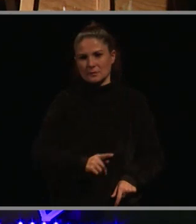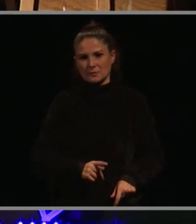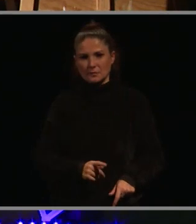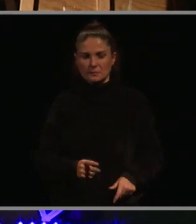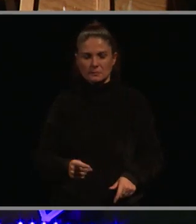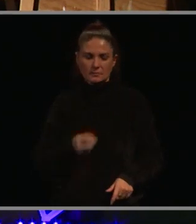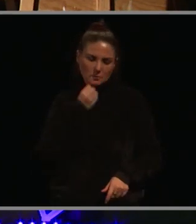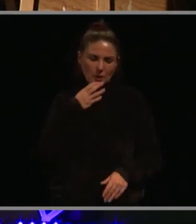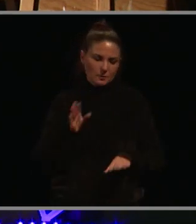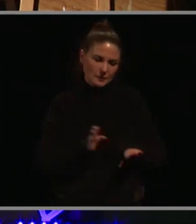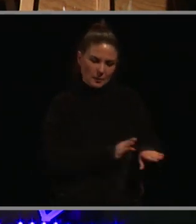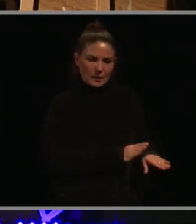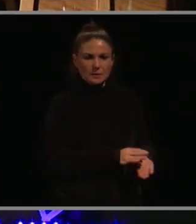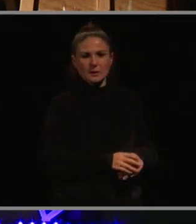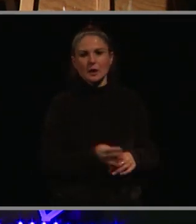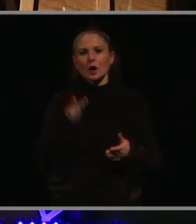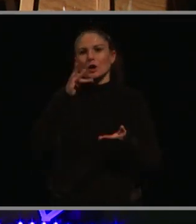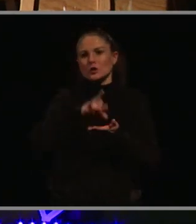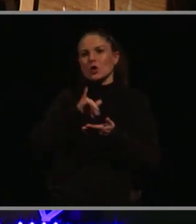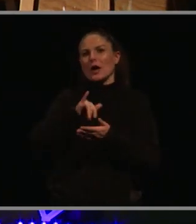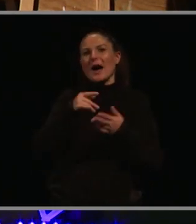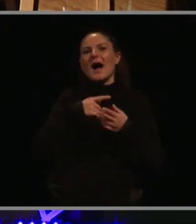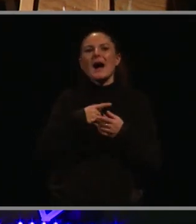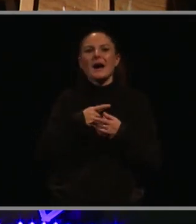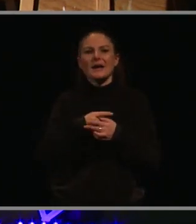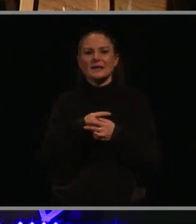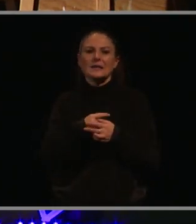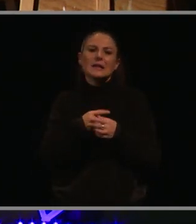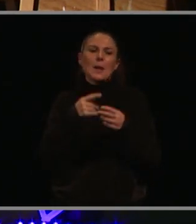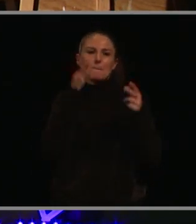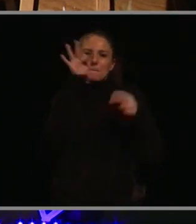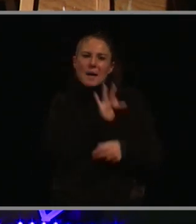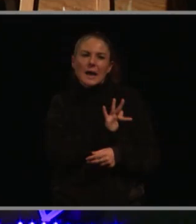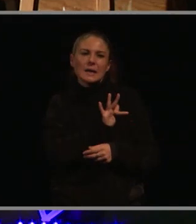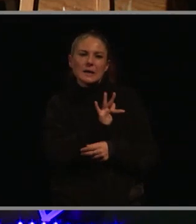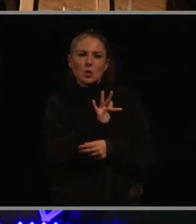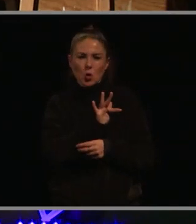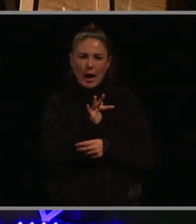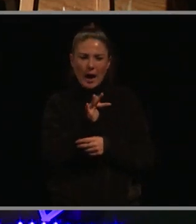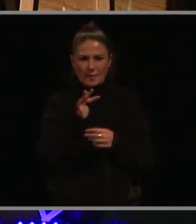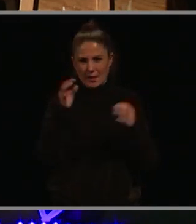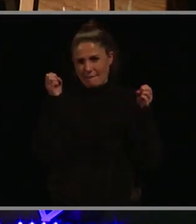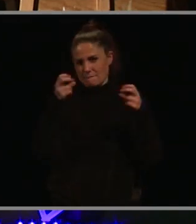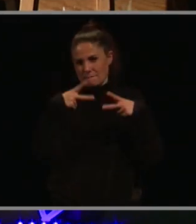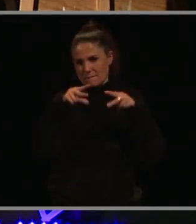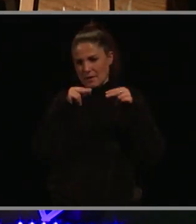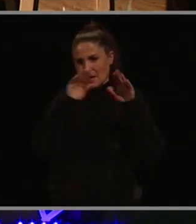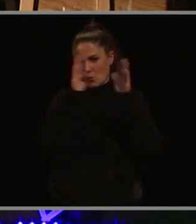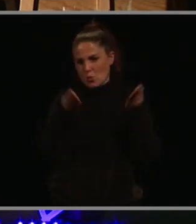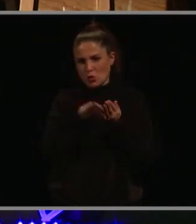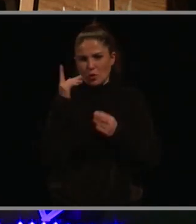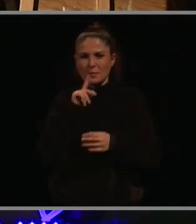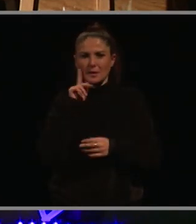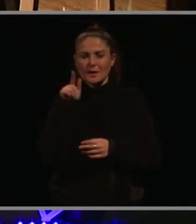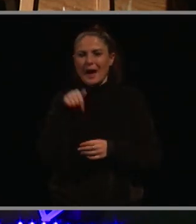Hay distopías de ficción como Elysium, Repomen, Gattaca. En estas películas el dinero es vida y la desigualdad